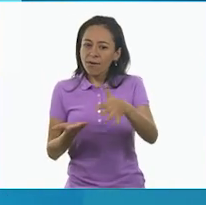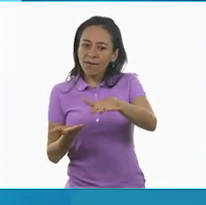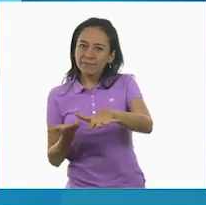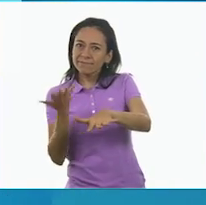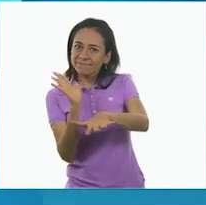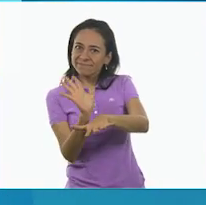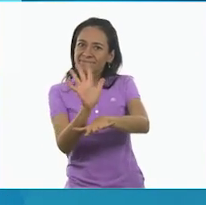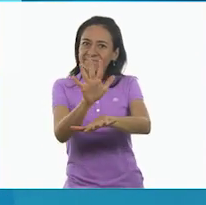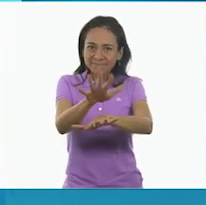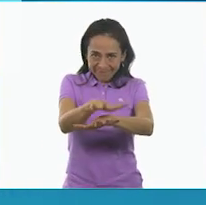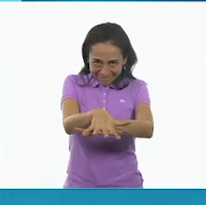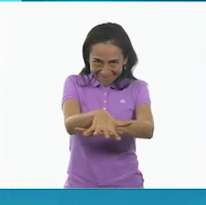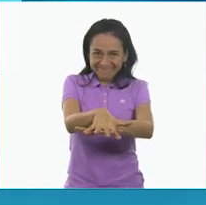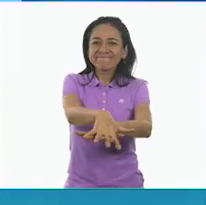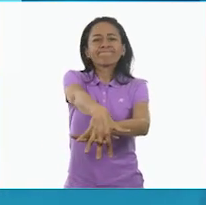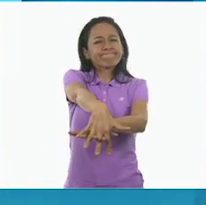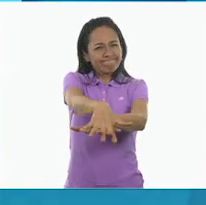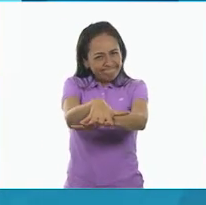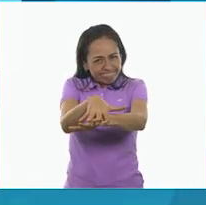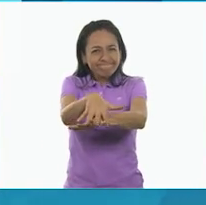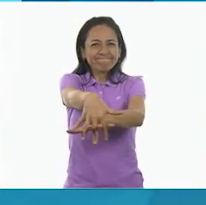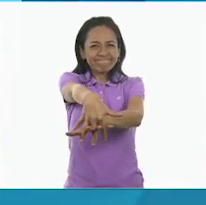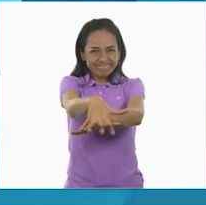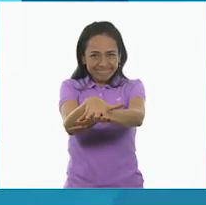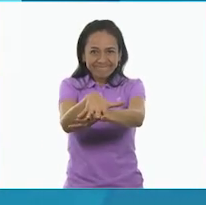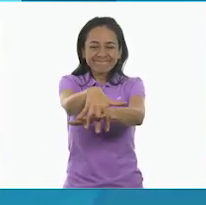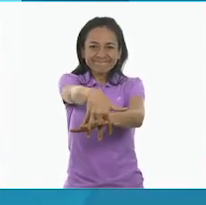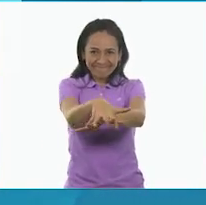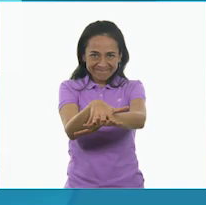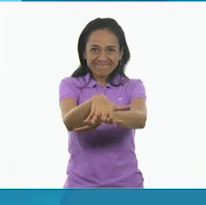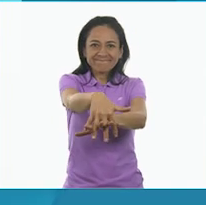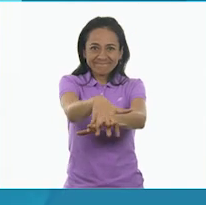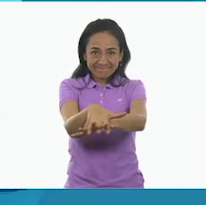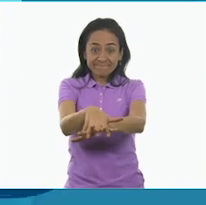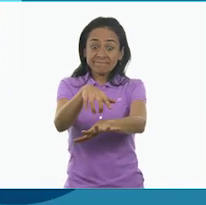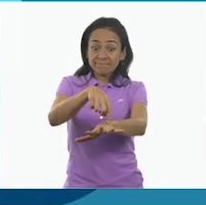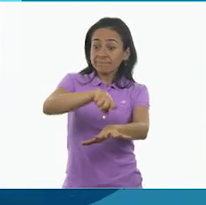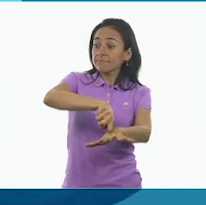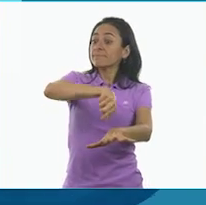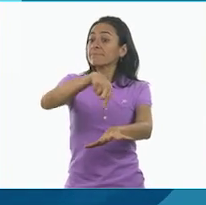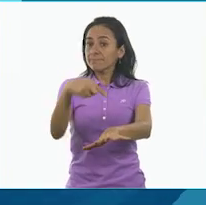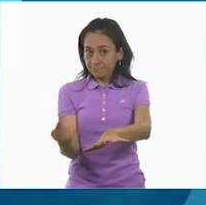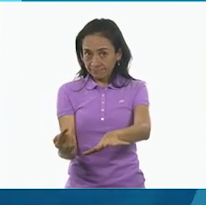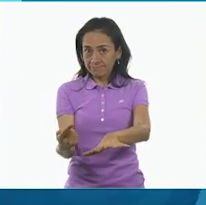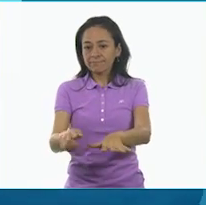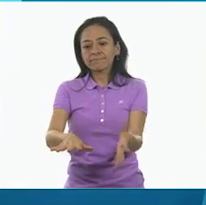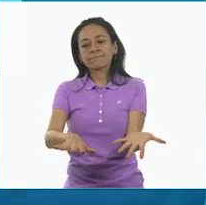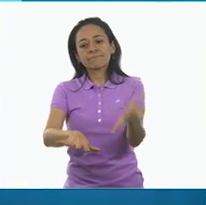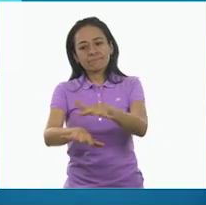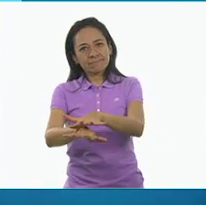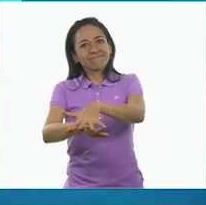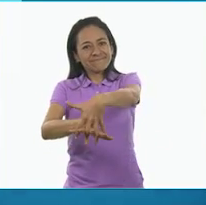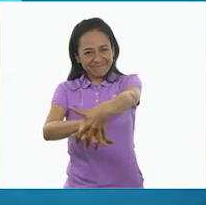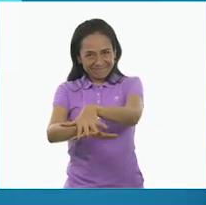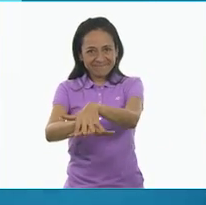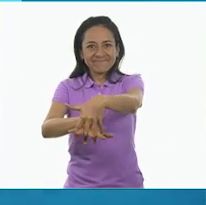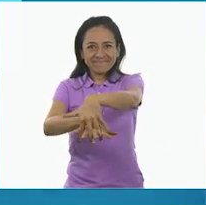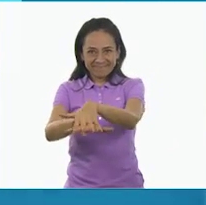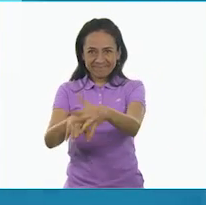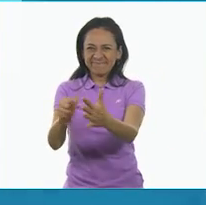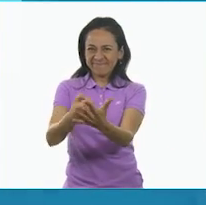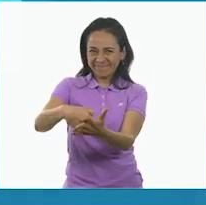de una de tus manos contra el dorso de la otra, entrelazando los dedos. Repite lo mismo con la otra mano. Frota los